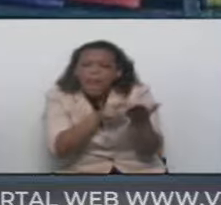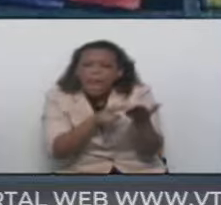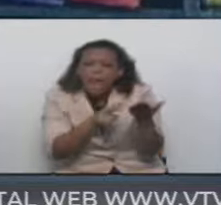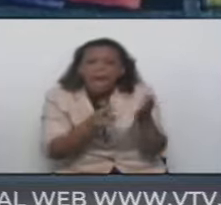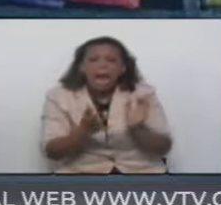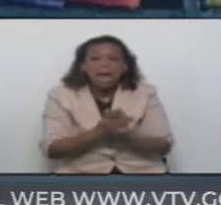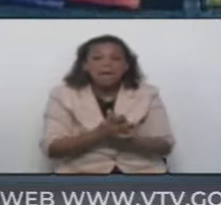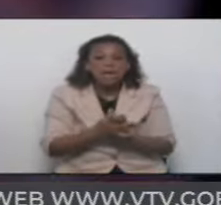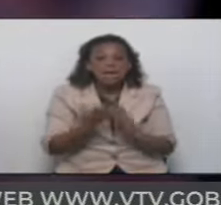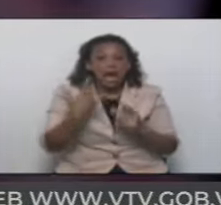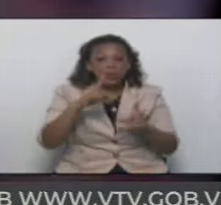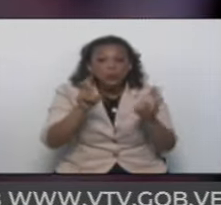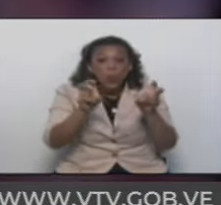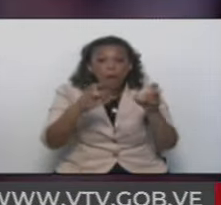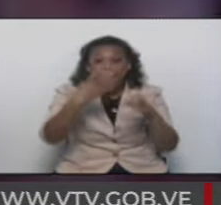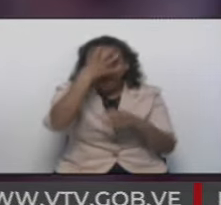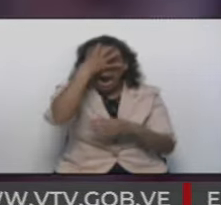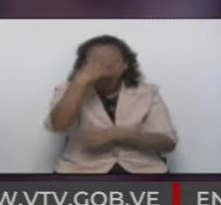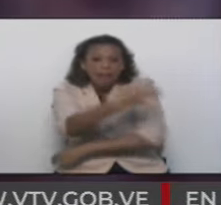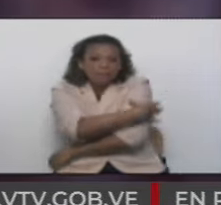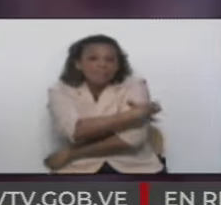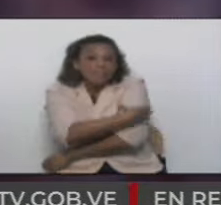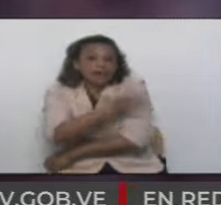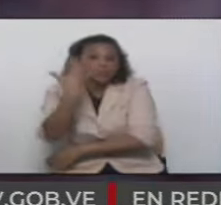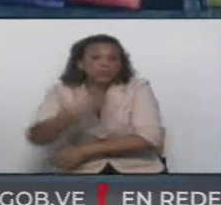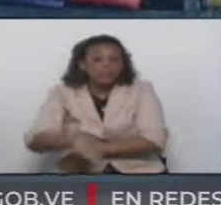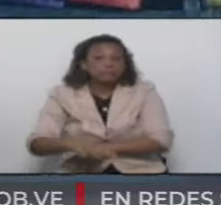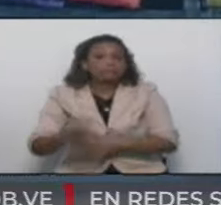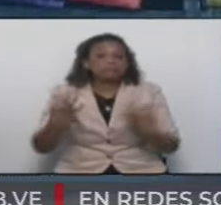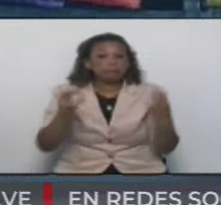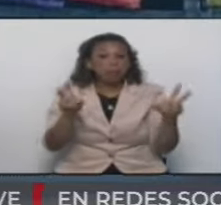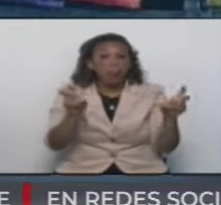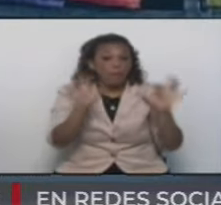Las nuevas caras de la derecha.